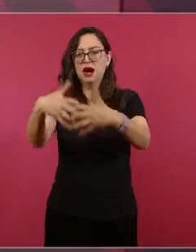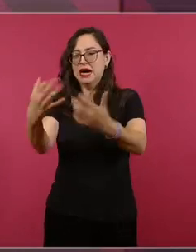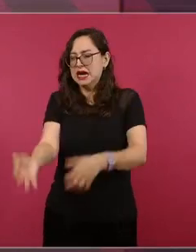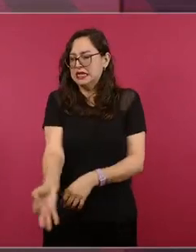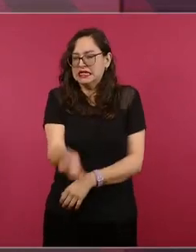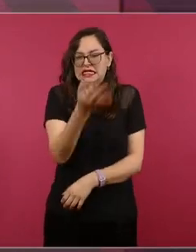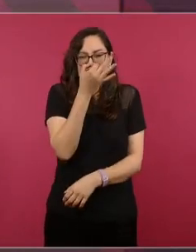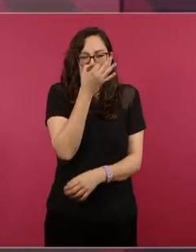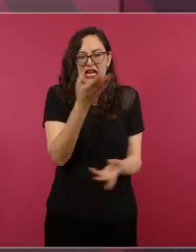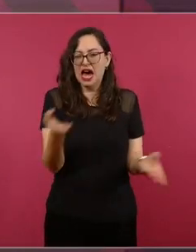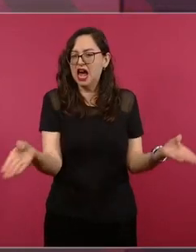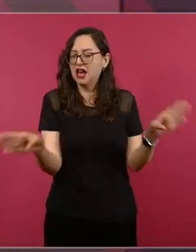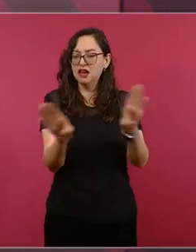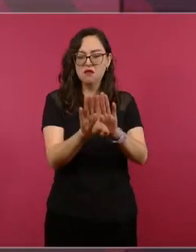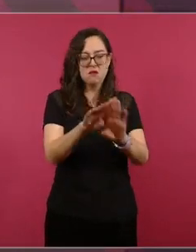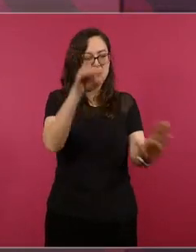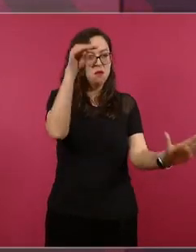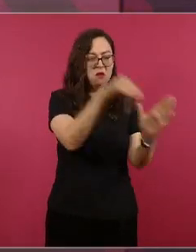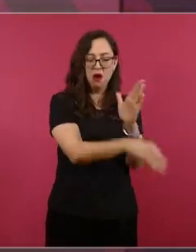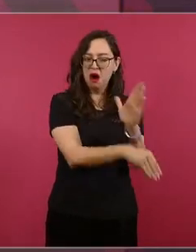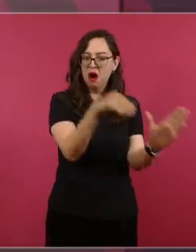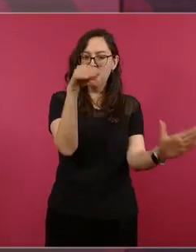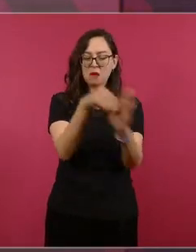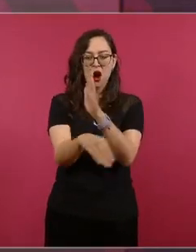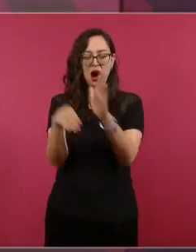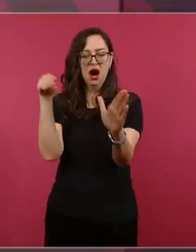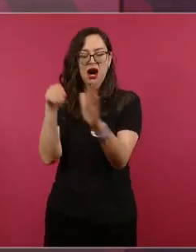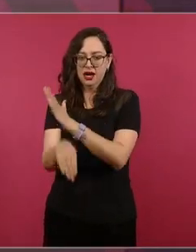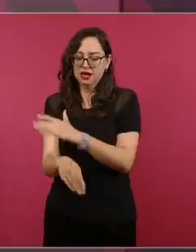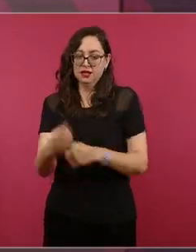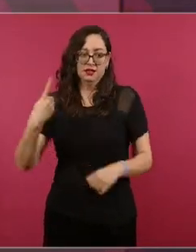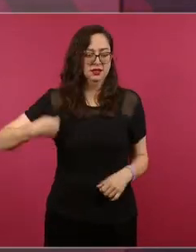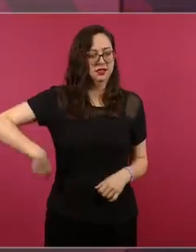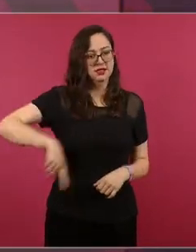y decidimos invertir desde el primer año